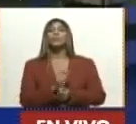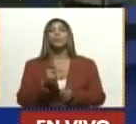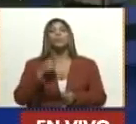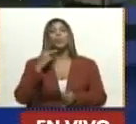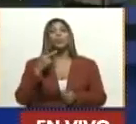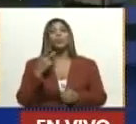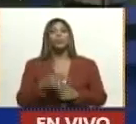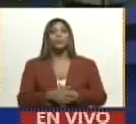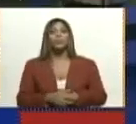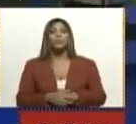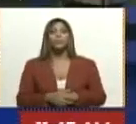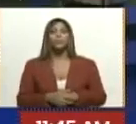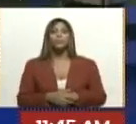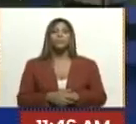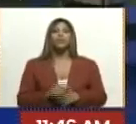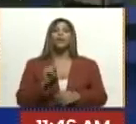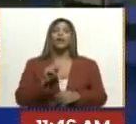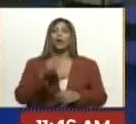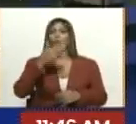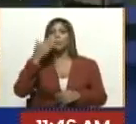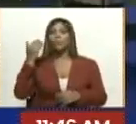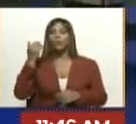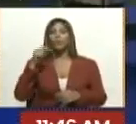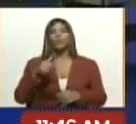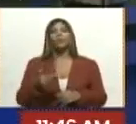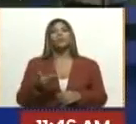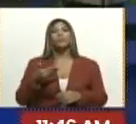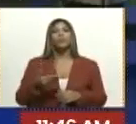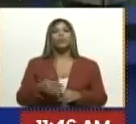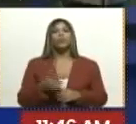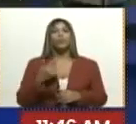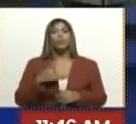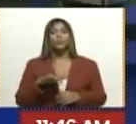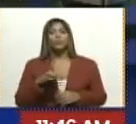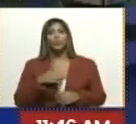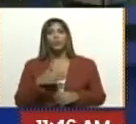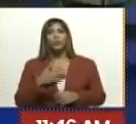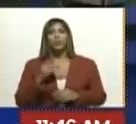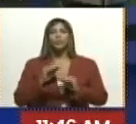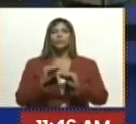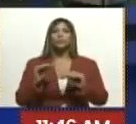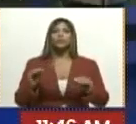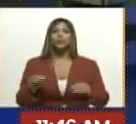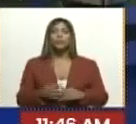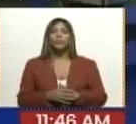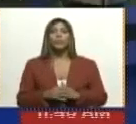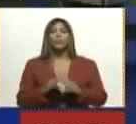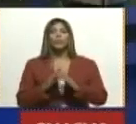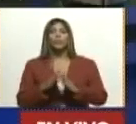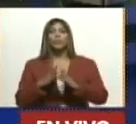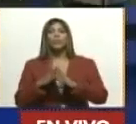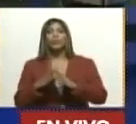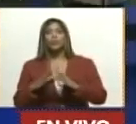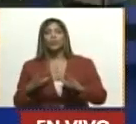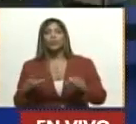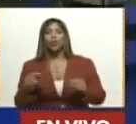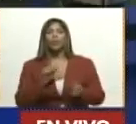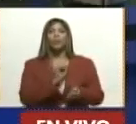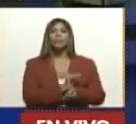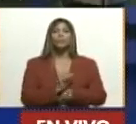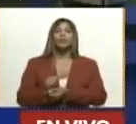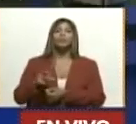político, el olvido es mortal. Por eso quiero hacer un llamado en favor de todos los